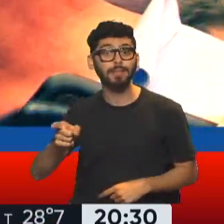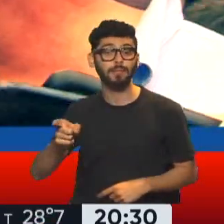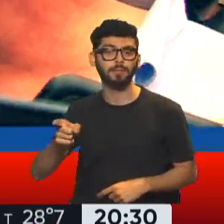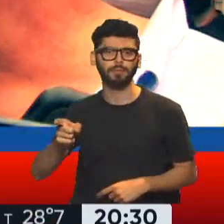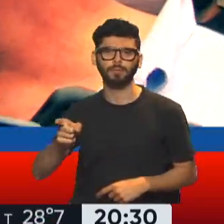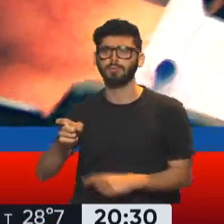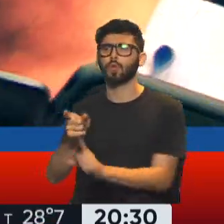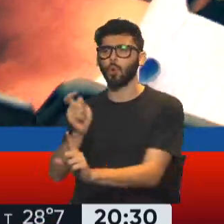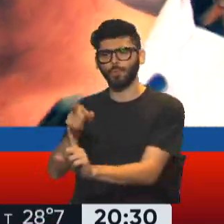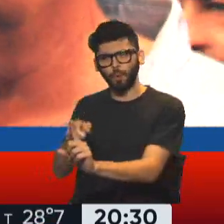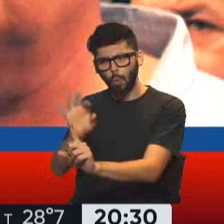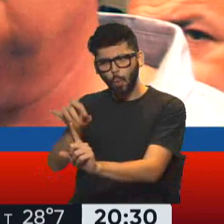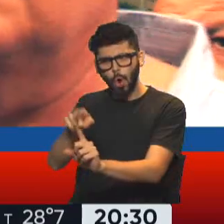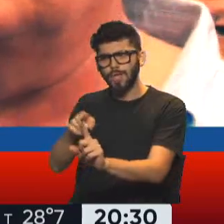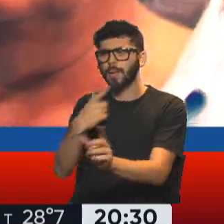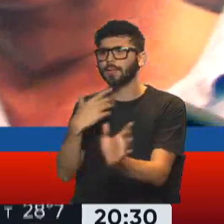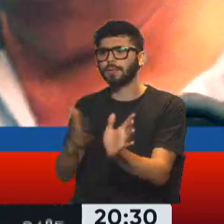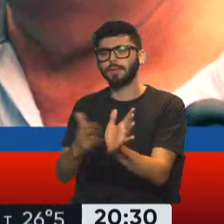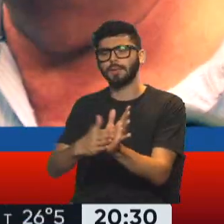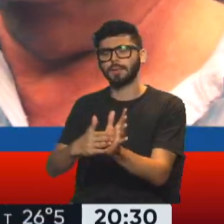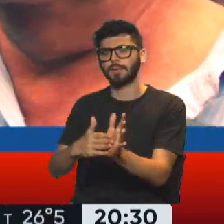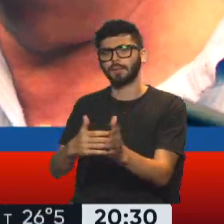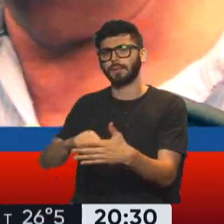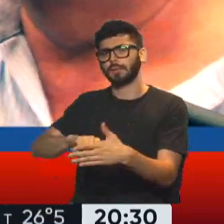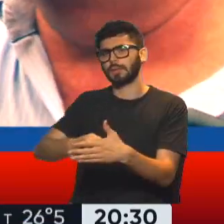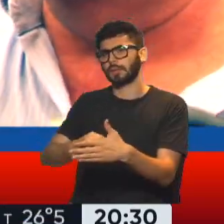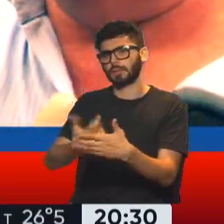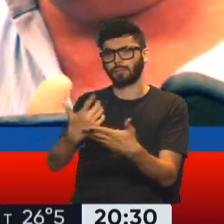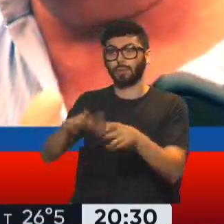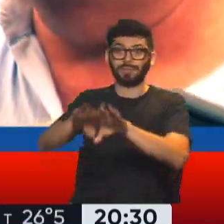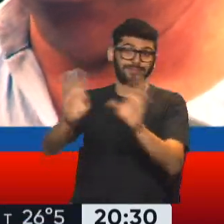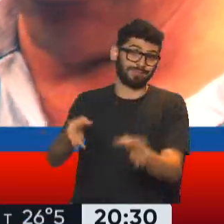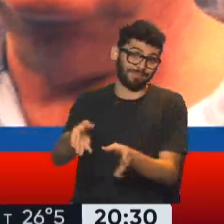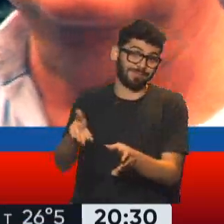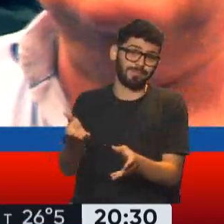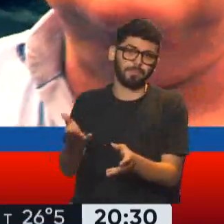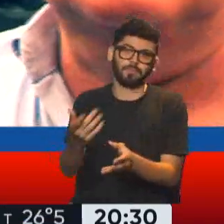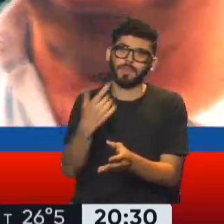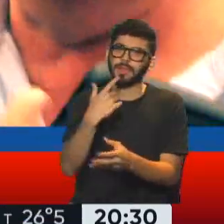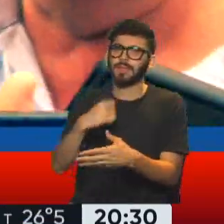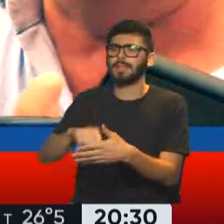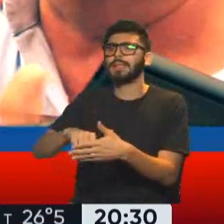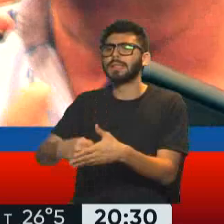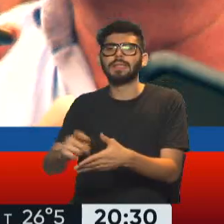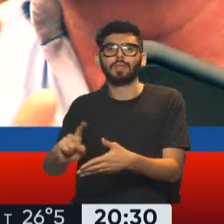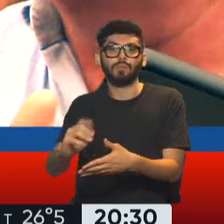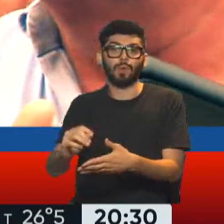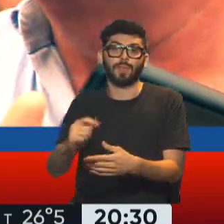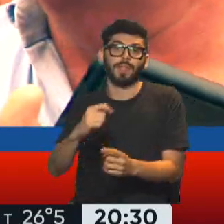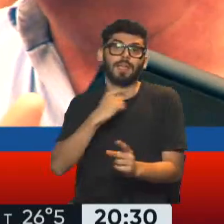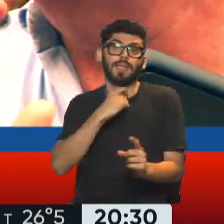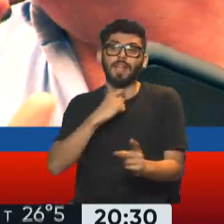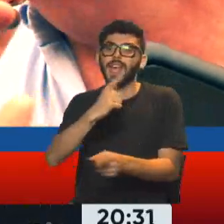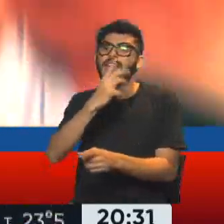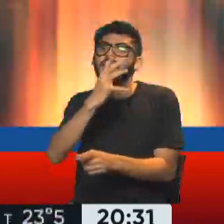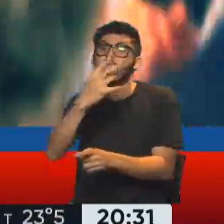el juez sabía que debía suspender la audiencia por lo que estaba ocurriendo en cámara y que no la suspendía porque es claro que él lo quiere procesar antes del